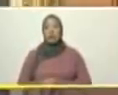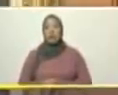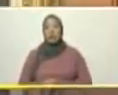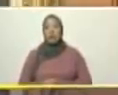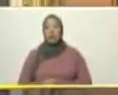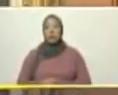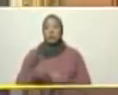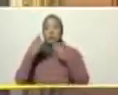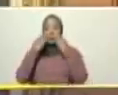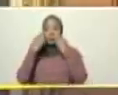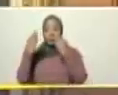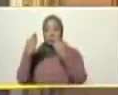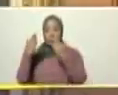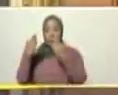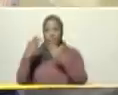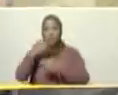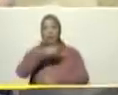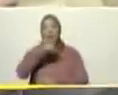Jorge Alberto, ¿no?